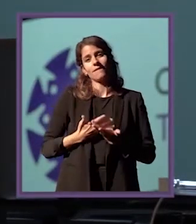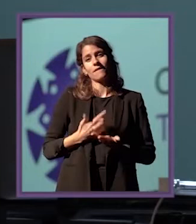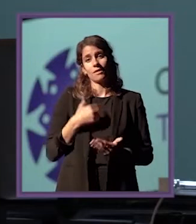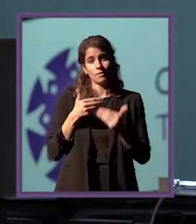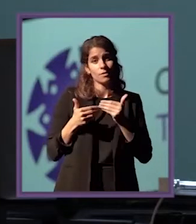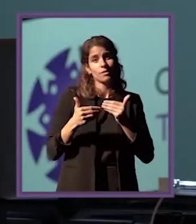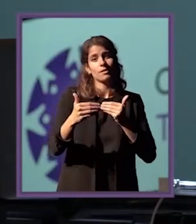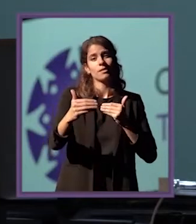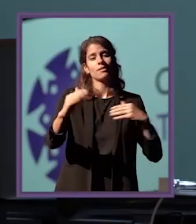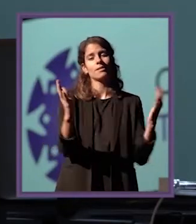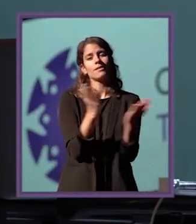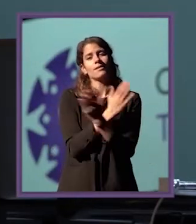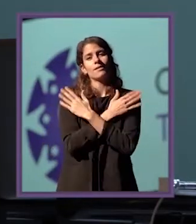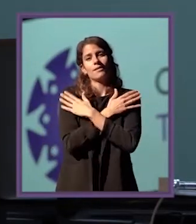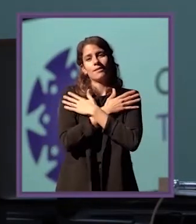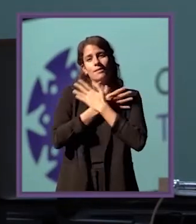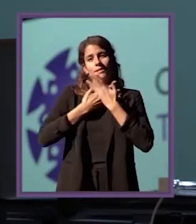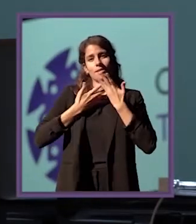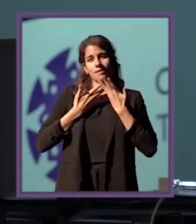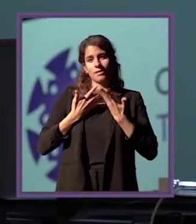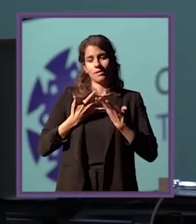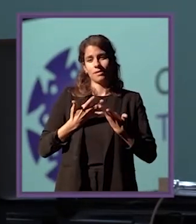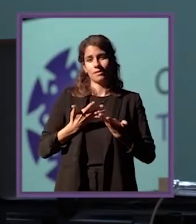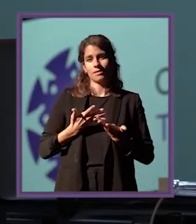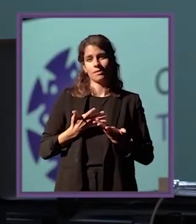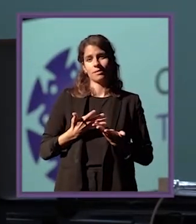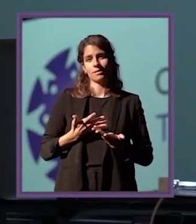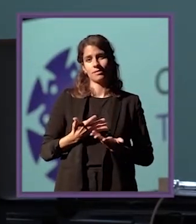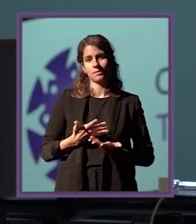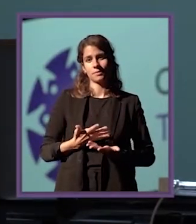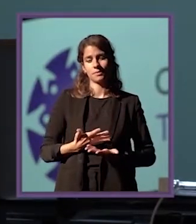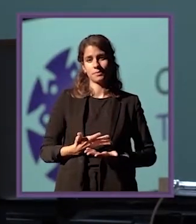yo seré el abrazo que te alivia,